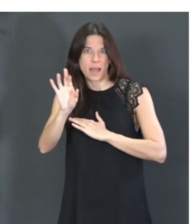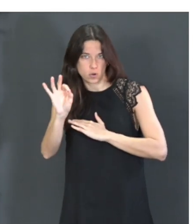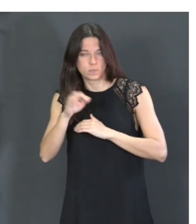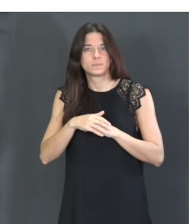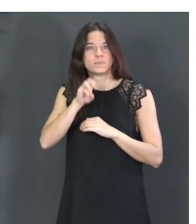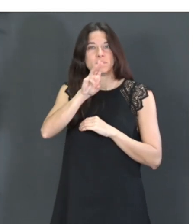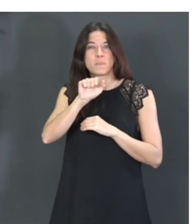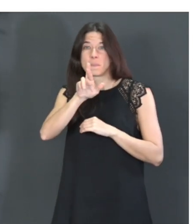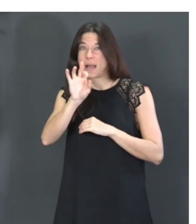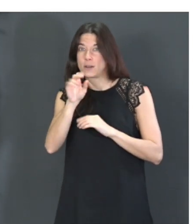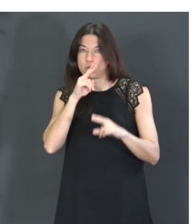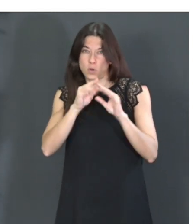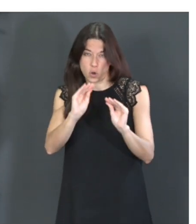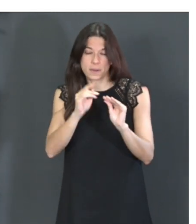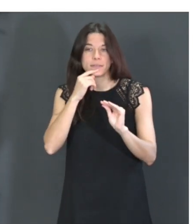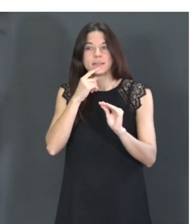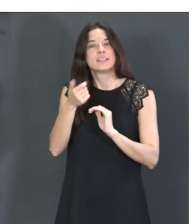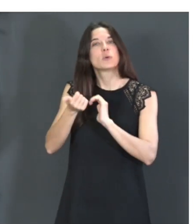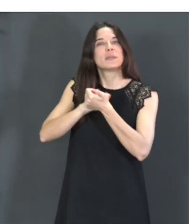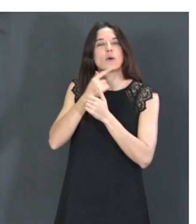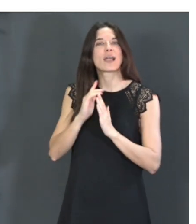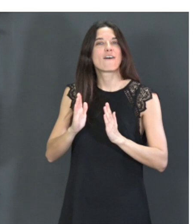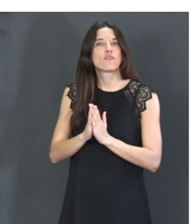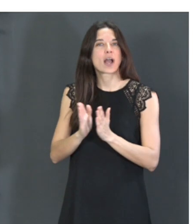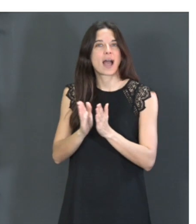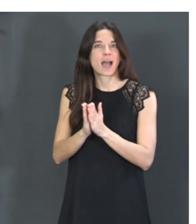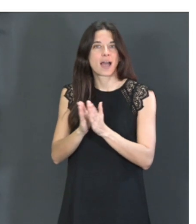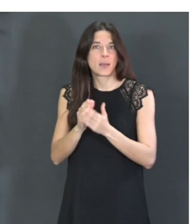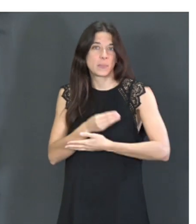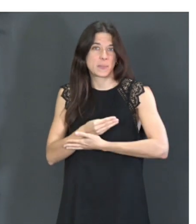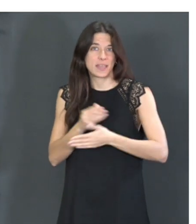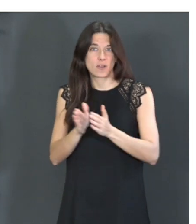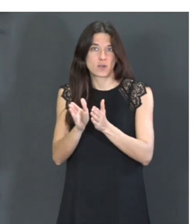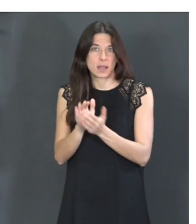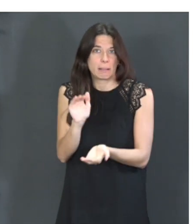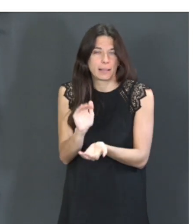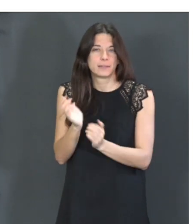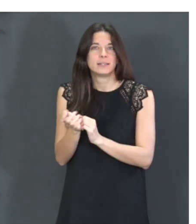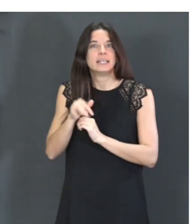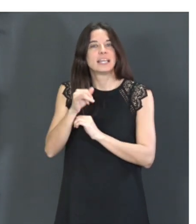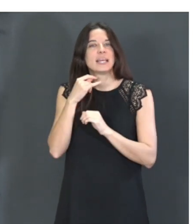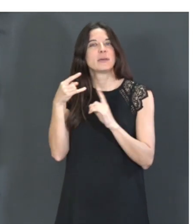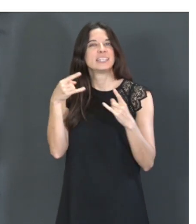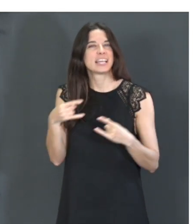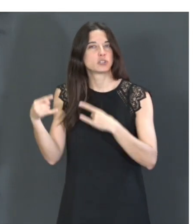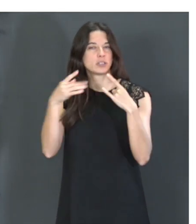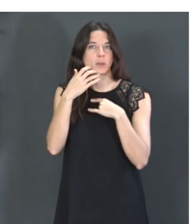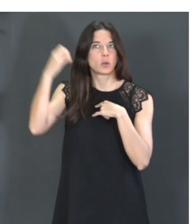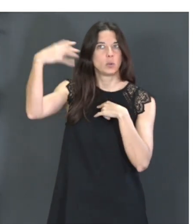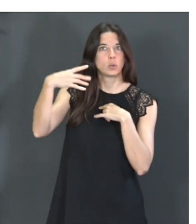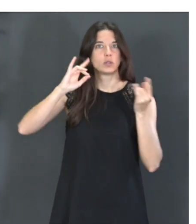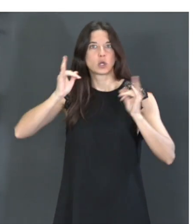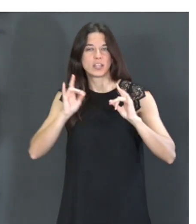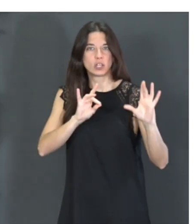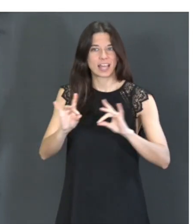os digo, imita una foca bebé, y tiene una serie de sensores, por ejemplo, de luz, de sonido y de